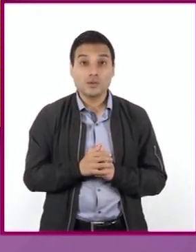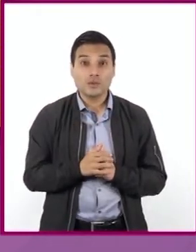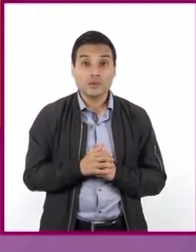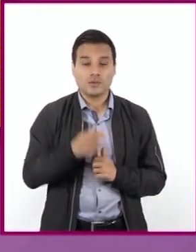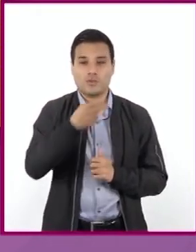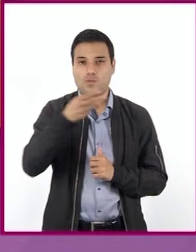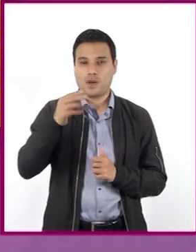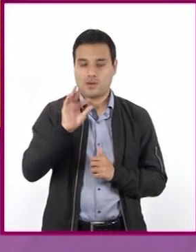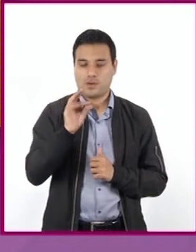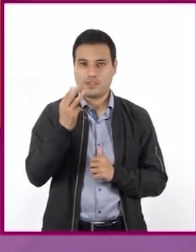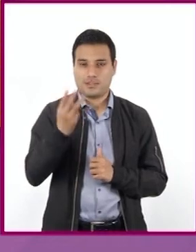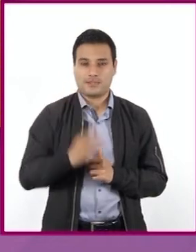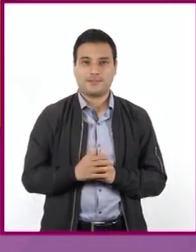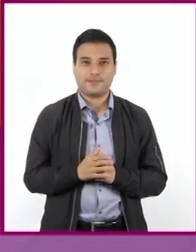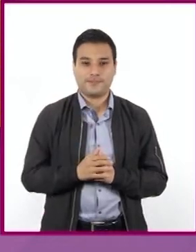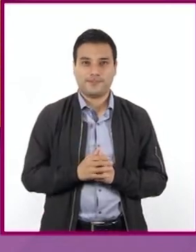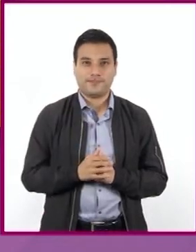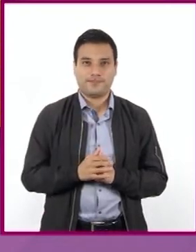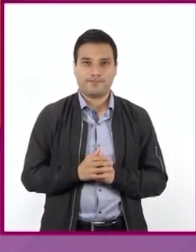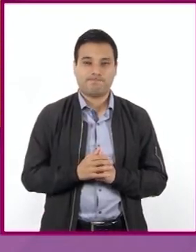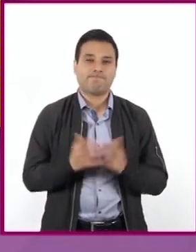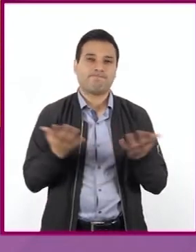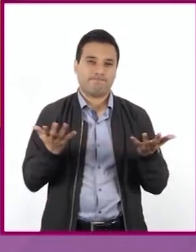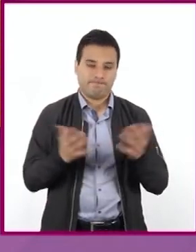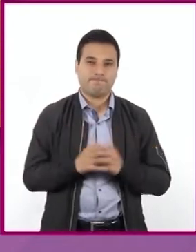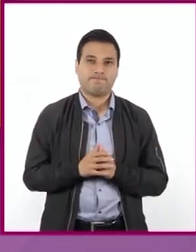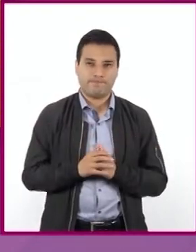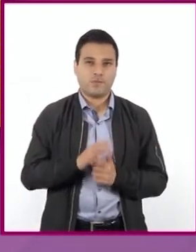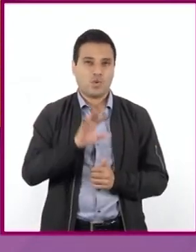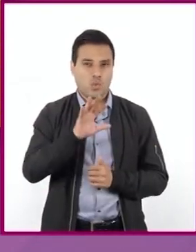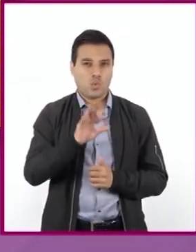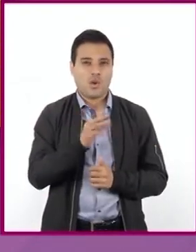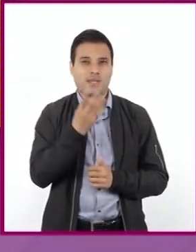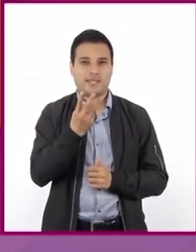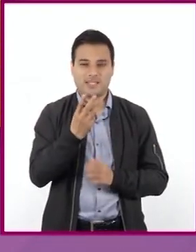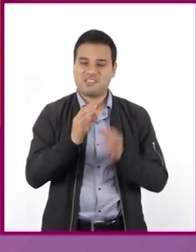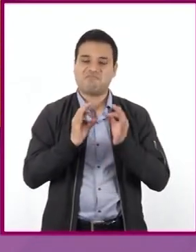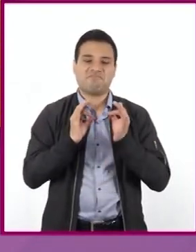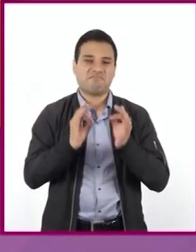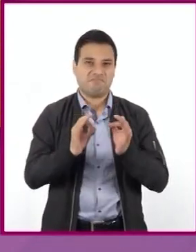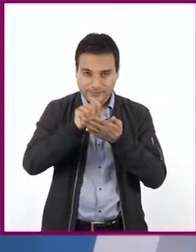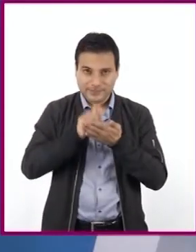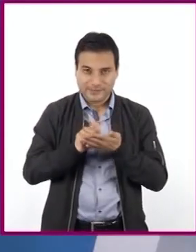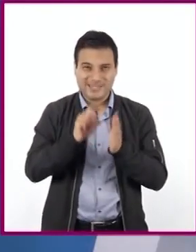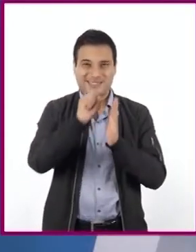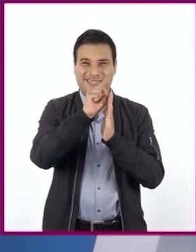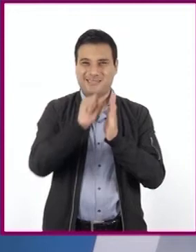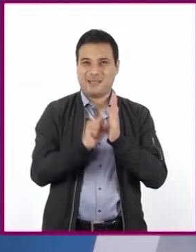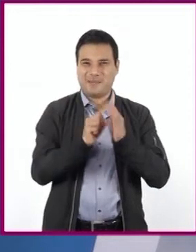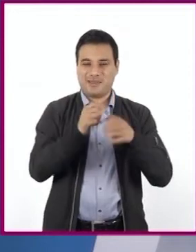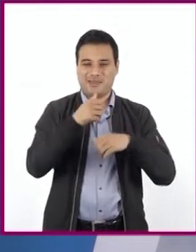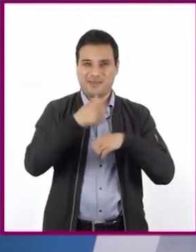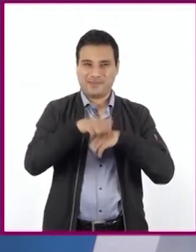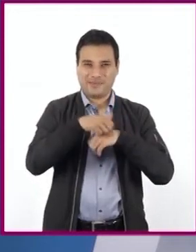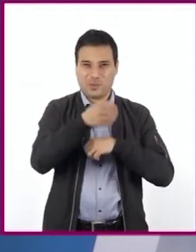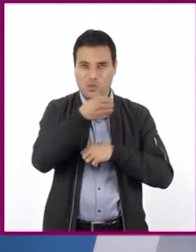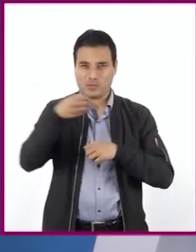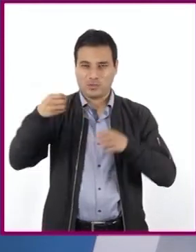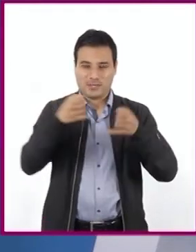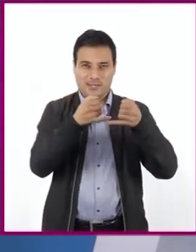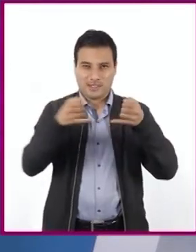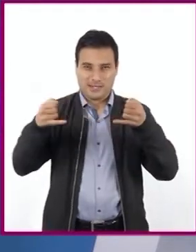43. Por lo tanto, 43 es igual a 43. Consideren la